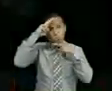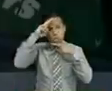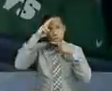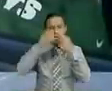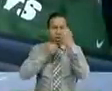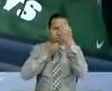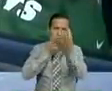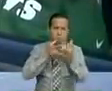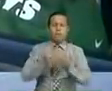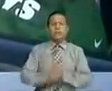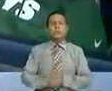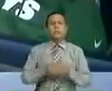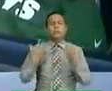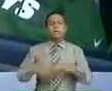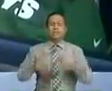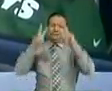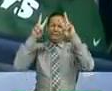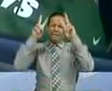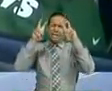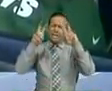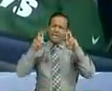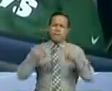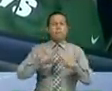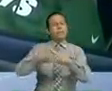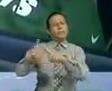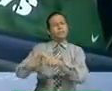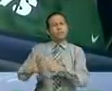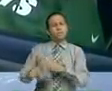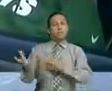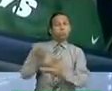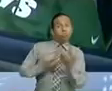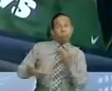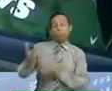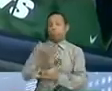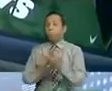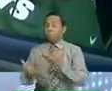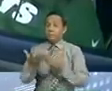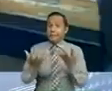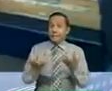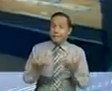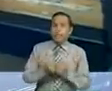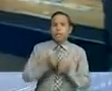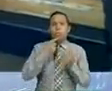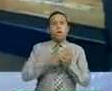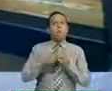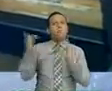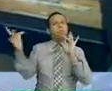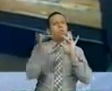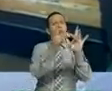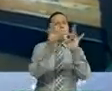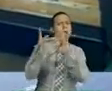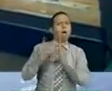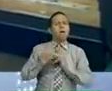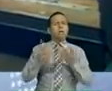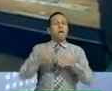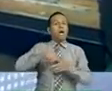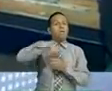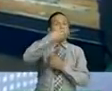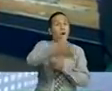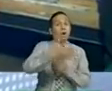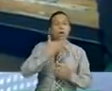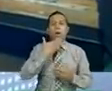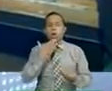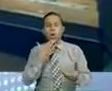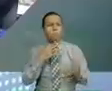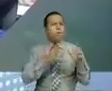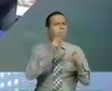Un contenido muy variado, que sea muy dinámico y creo que lo hemos conseguido. Tenemos enlaces en exteriores donde se está desarrollando la